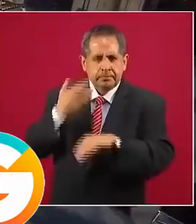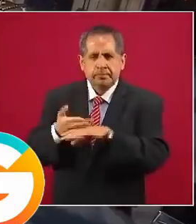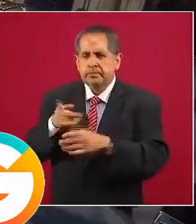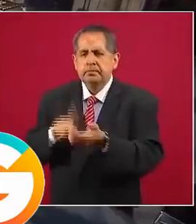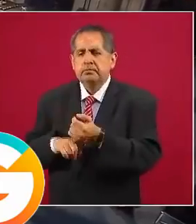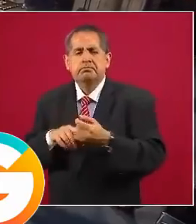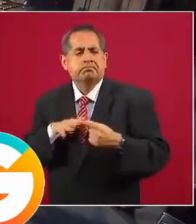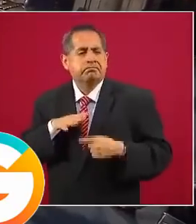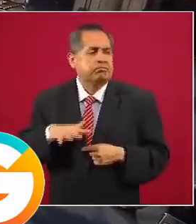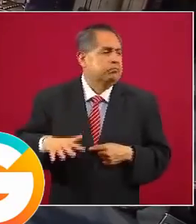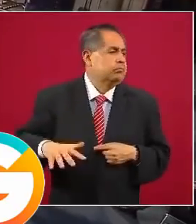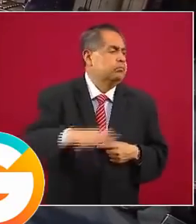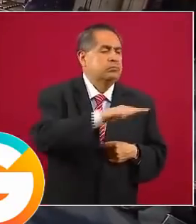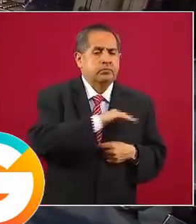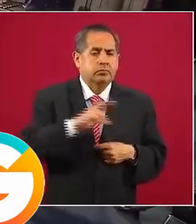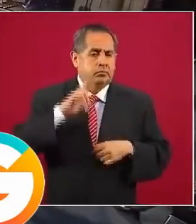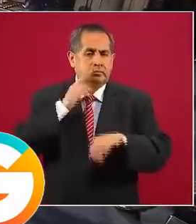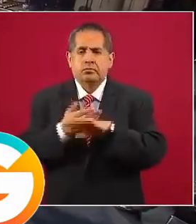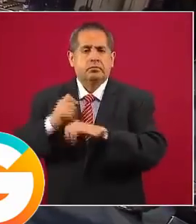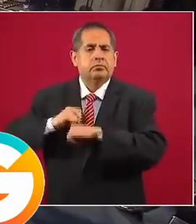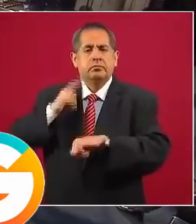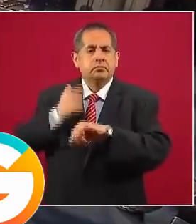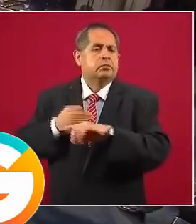de su tarea